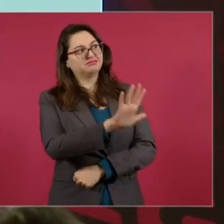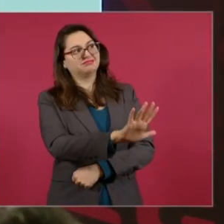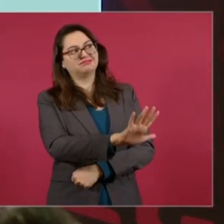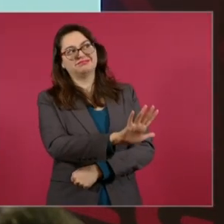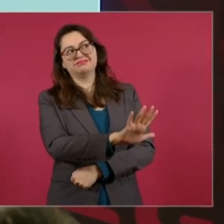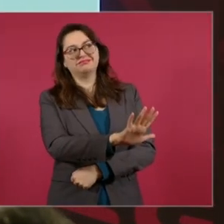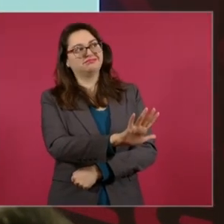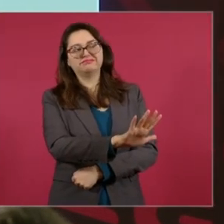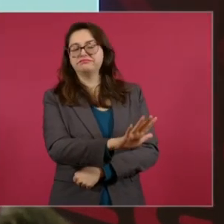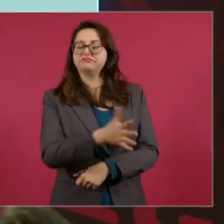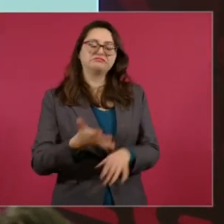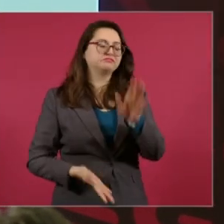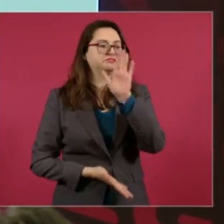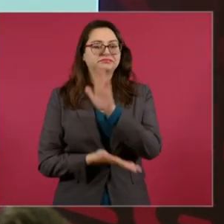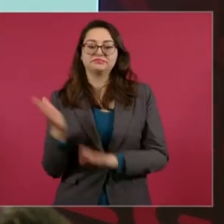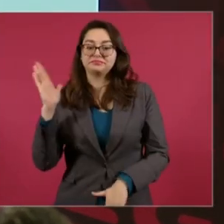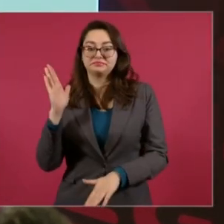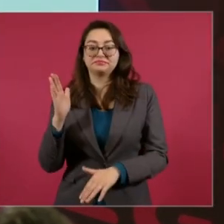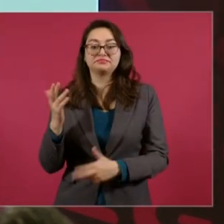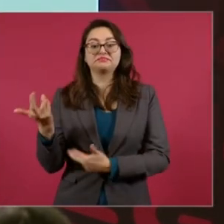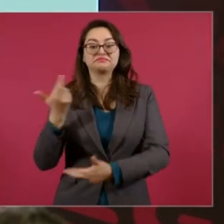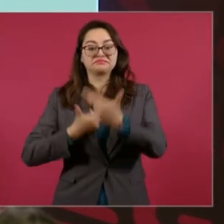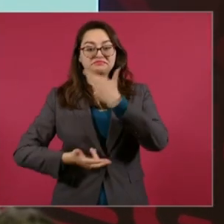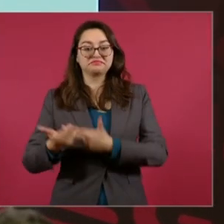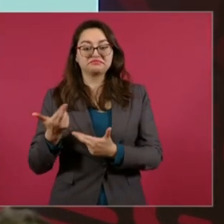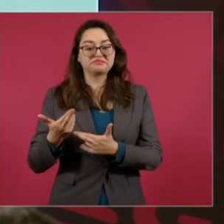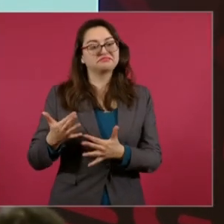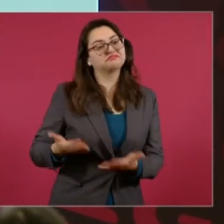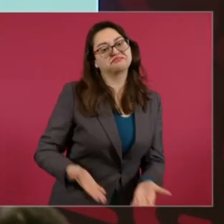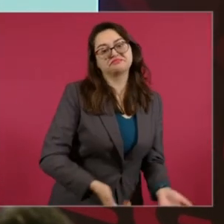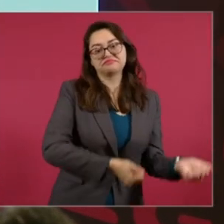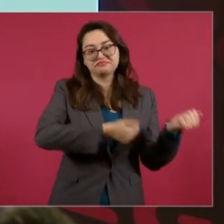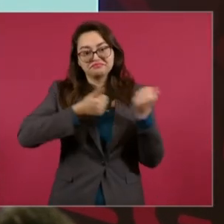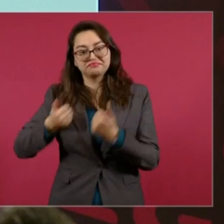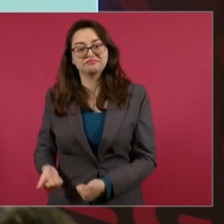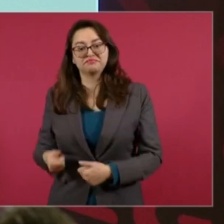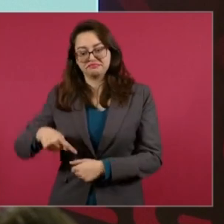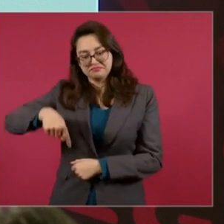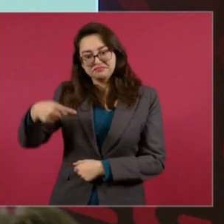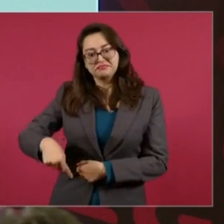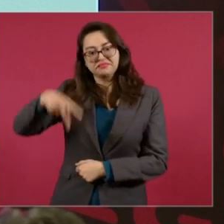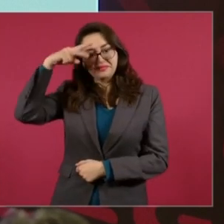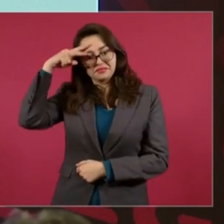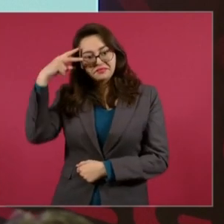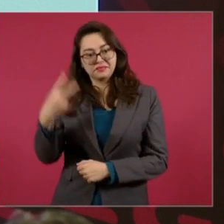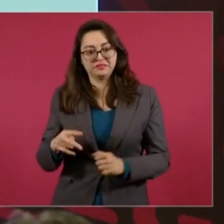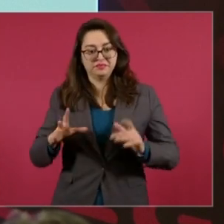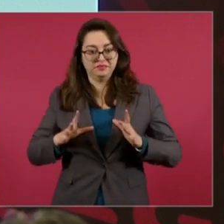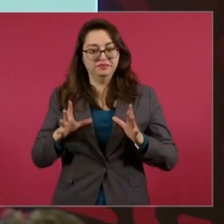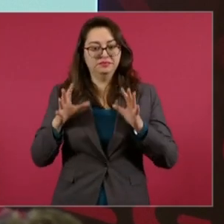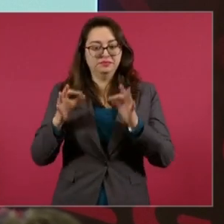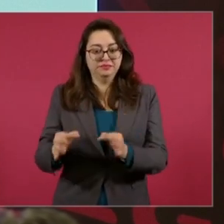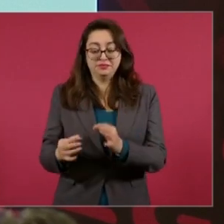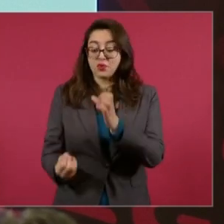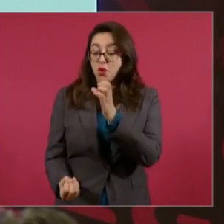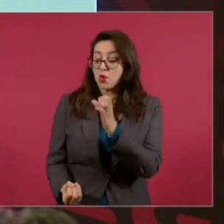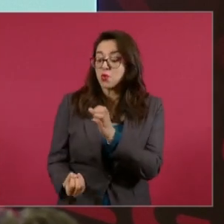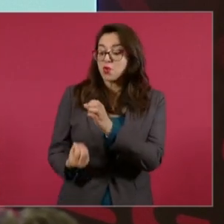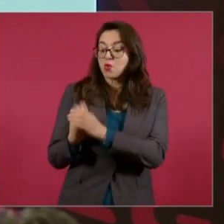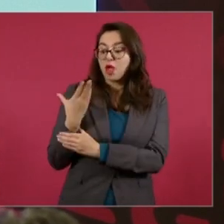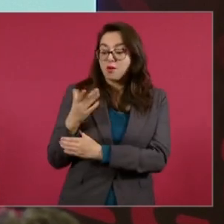río y se trajeron hasta sus muertos y fundaron Nuevo